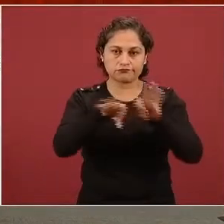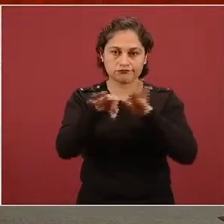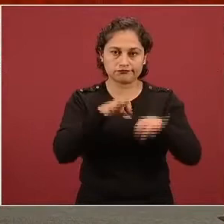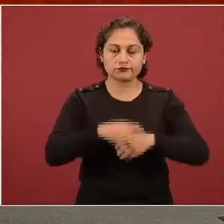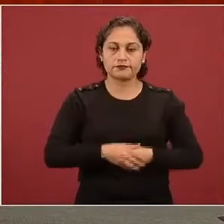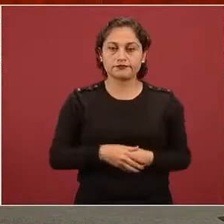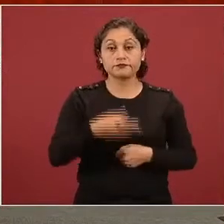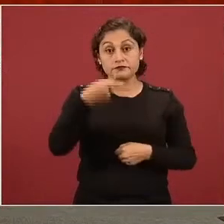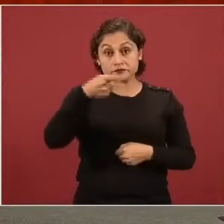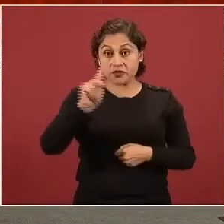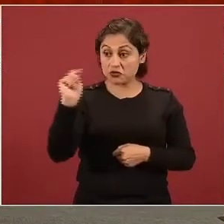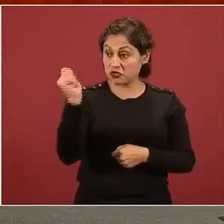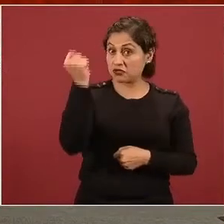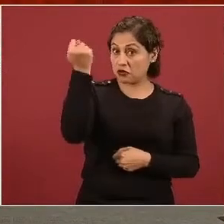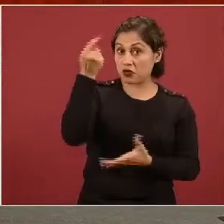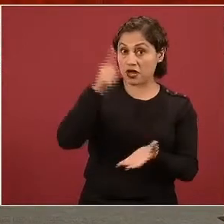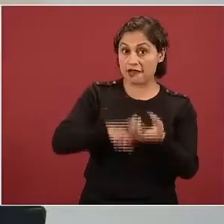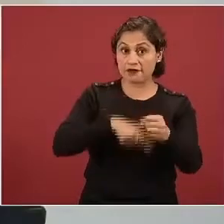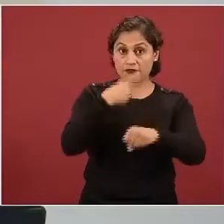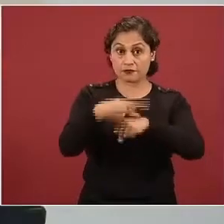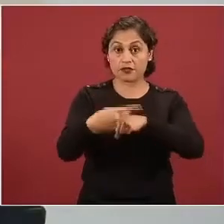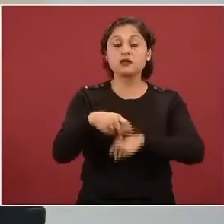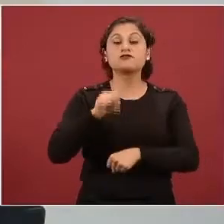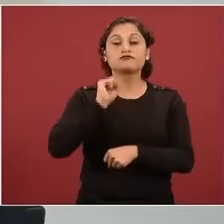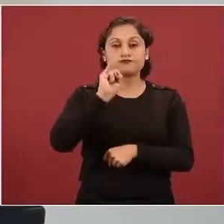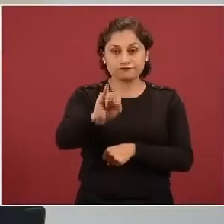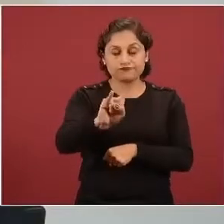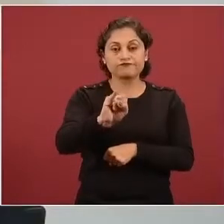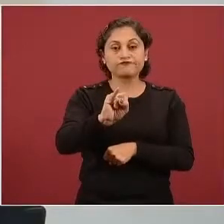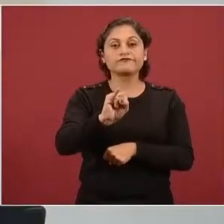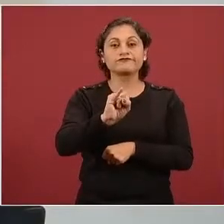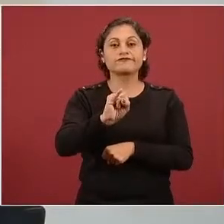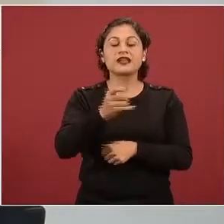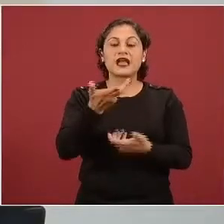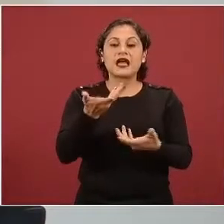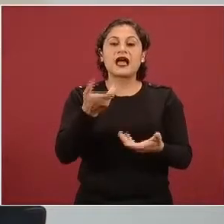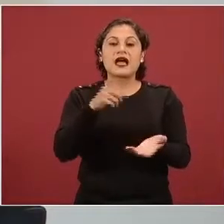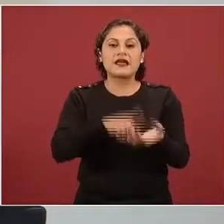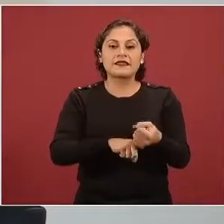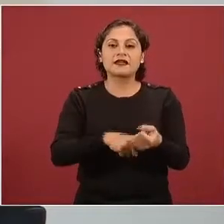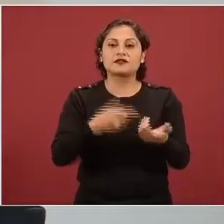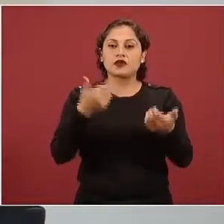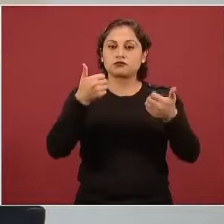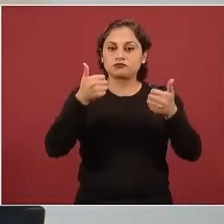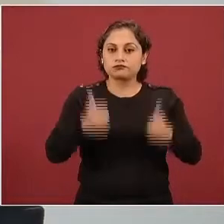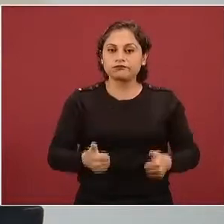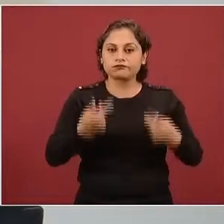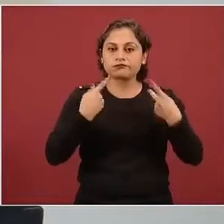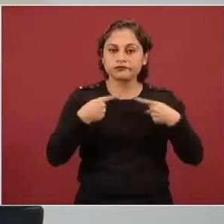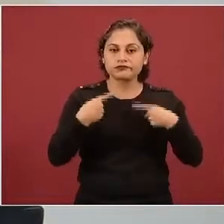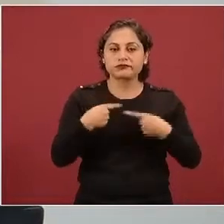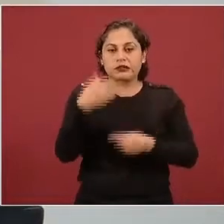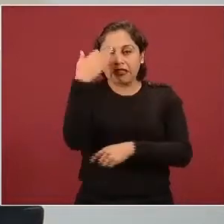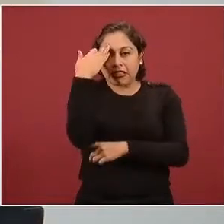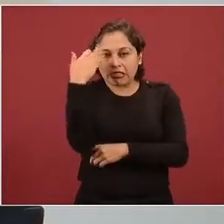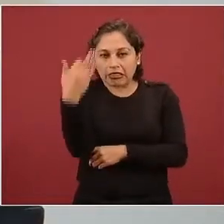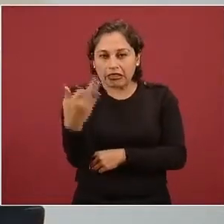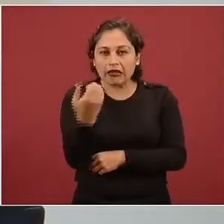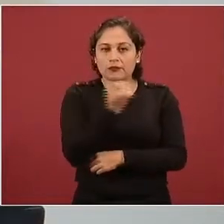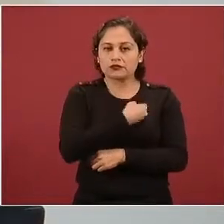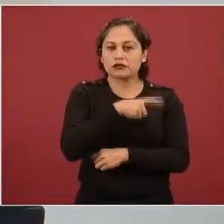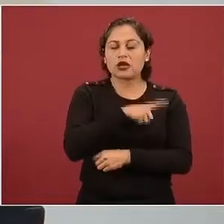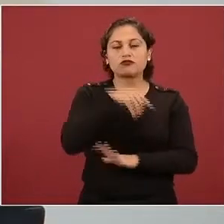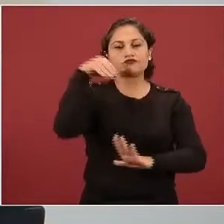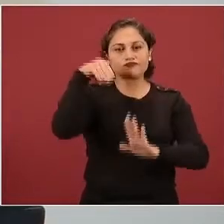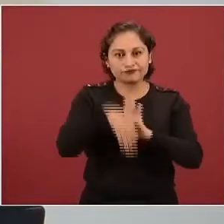el ciberbullying, el sedentarismo, entre otros, que nos pone en riesgo de perder nuestra salud física y nuestra